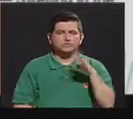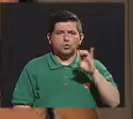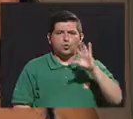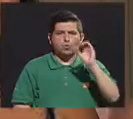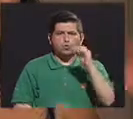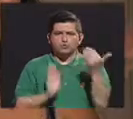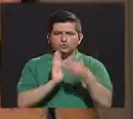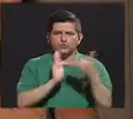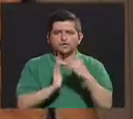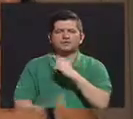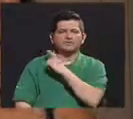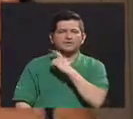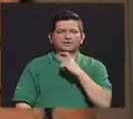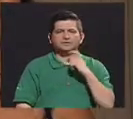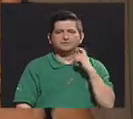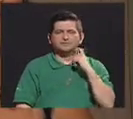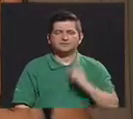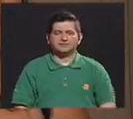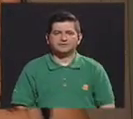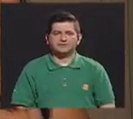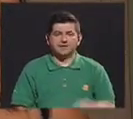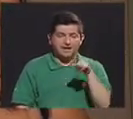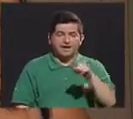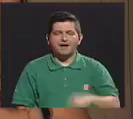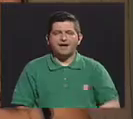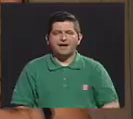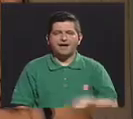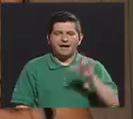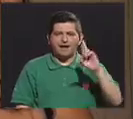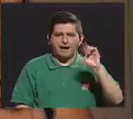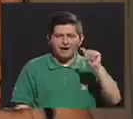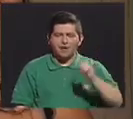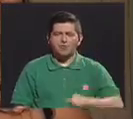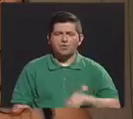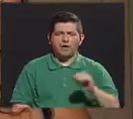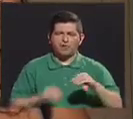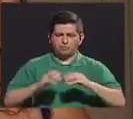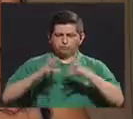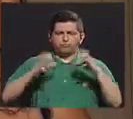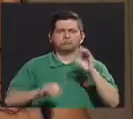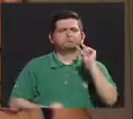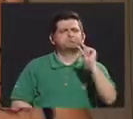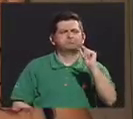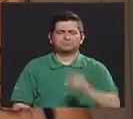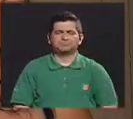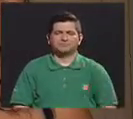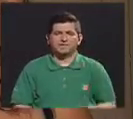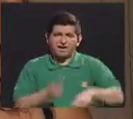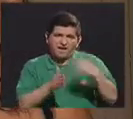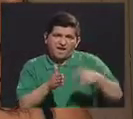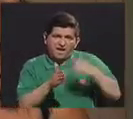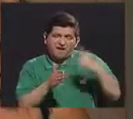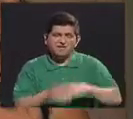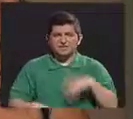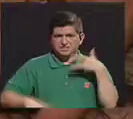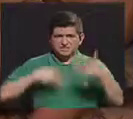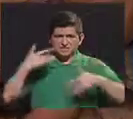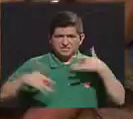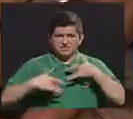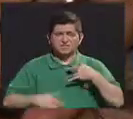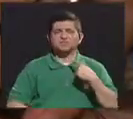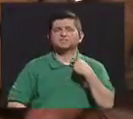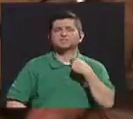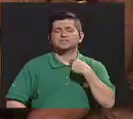cuello. Por suerte para Laura su inflamación es leve. En algunas ocasiones los síntomas de la tiroiditis,